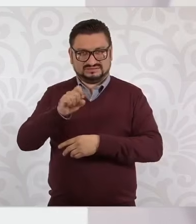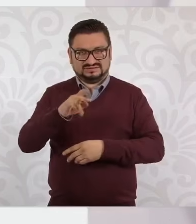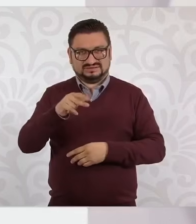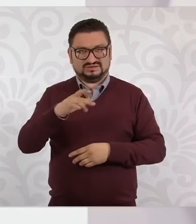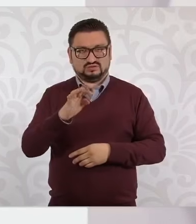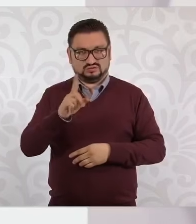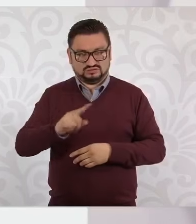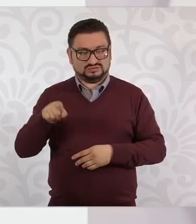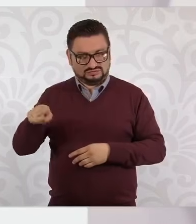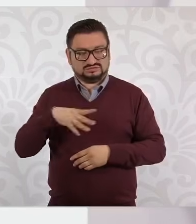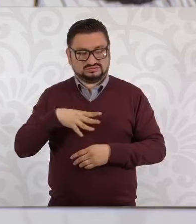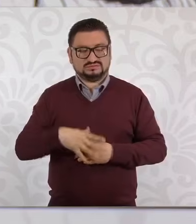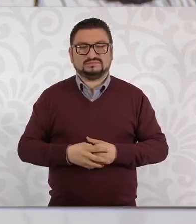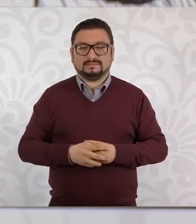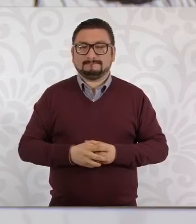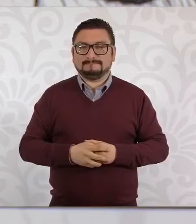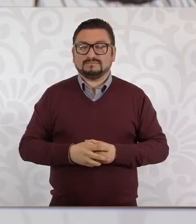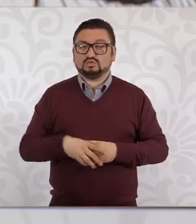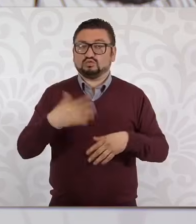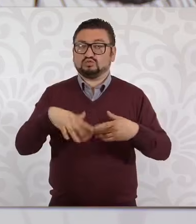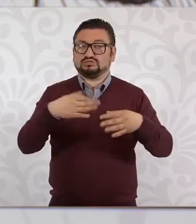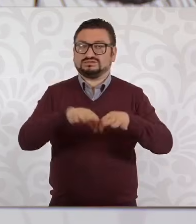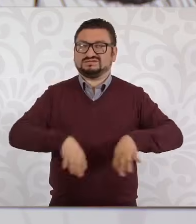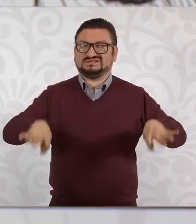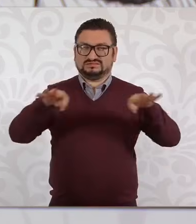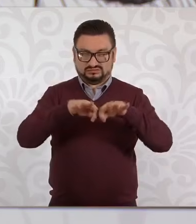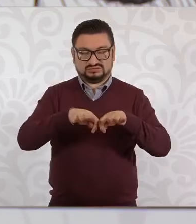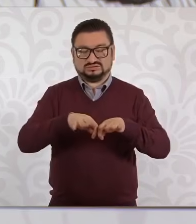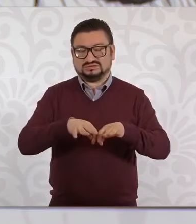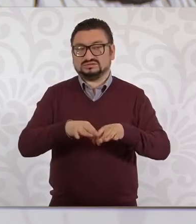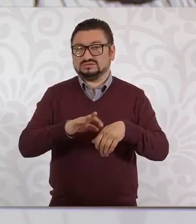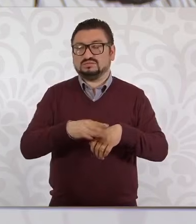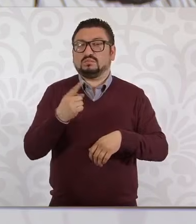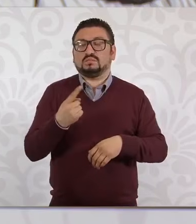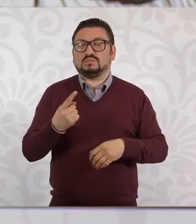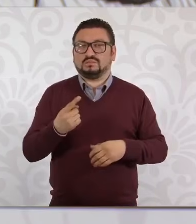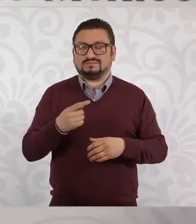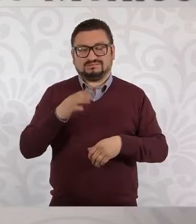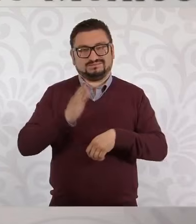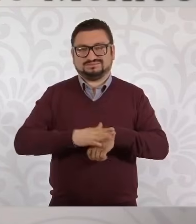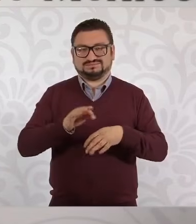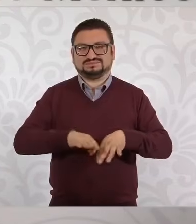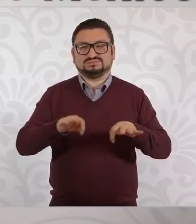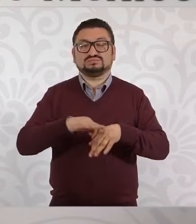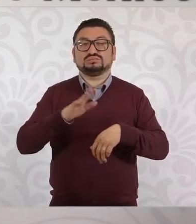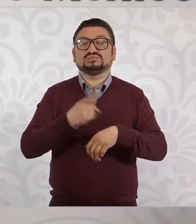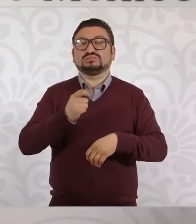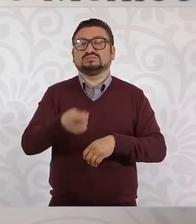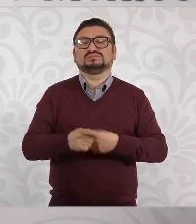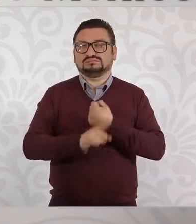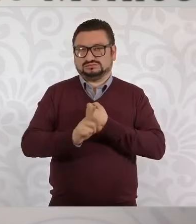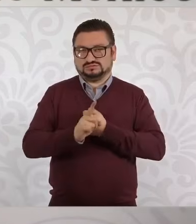Cruz. Ha sido muy importante, y más en estos momentos, que no solamente el problema